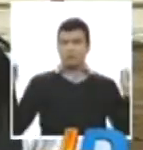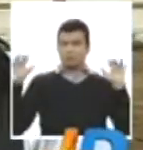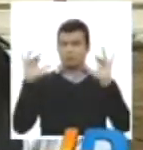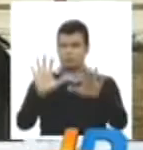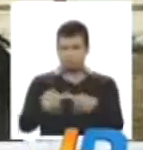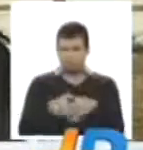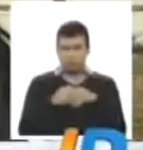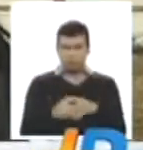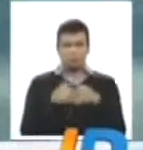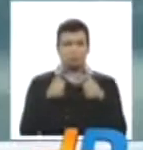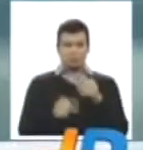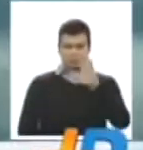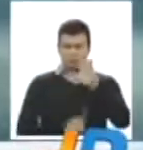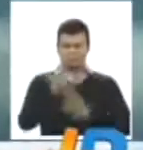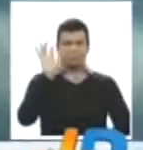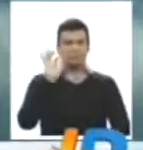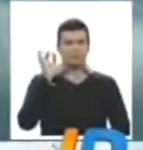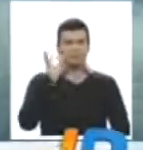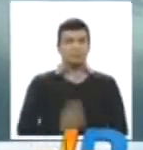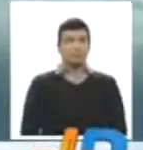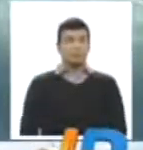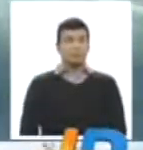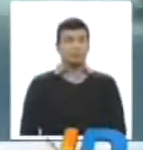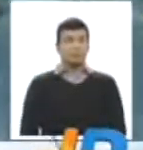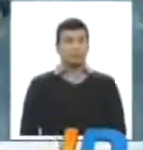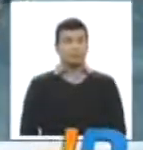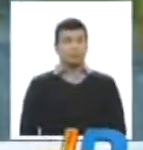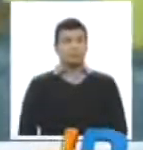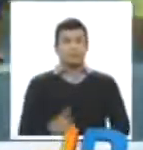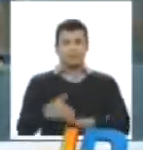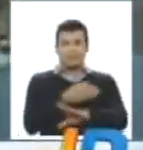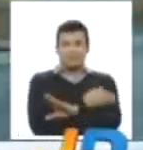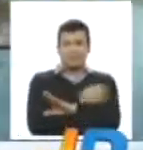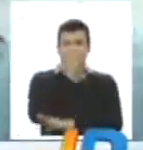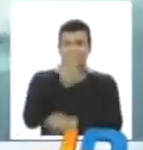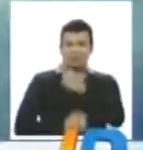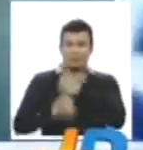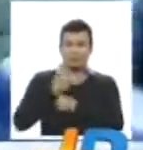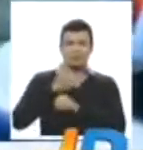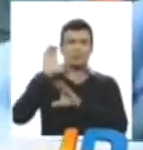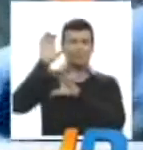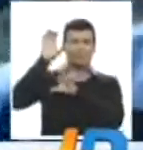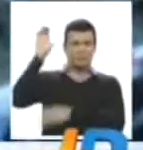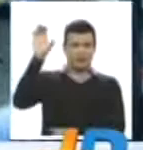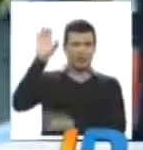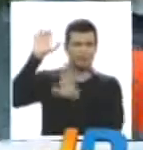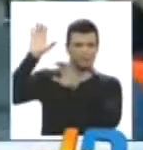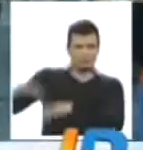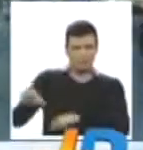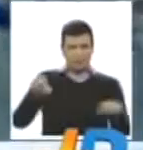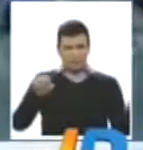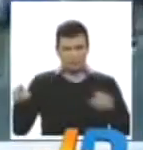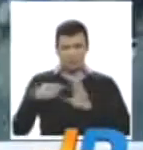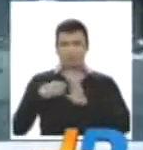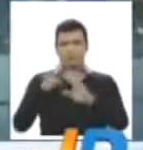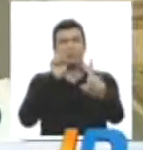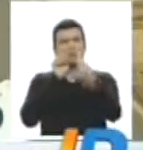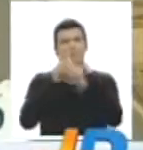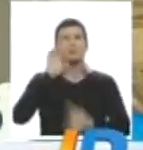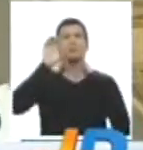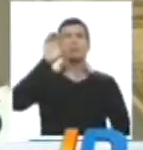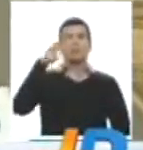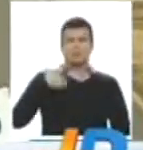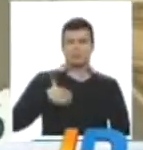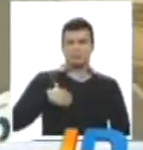que nos salga todo muy bien. Con el objetivo de superar lo realizado el año pasado en Bélgica, las vallecaucanas asumirán el reto en Argentina.